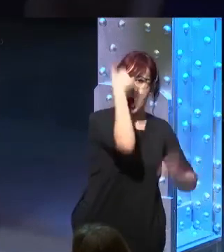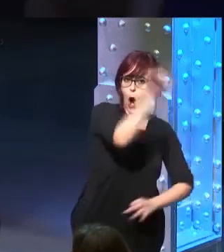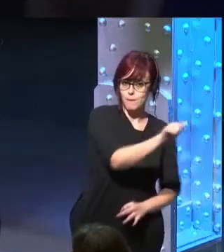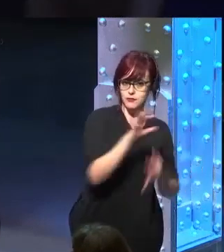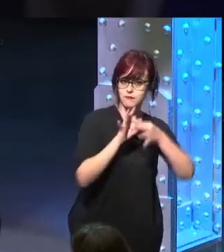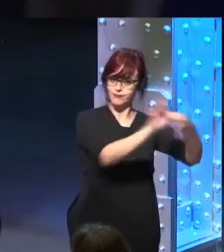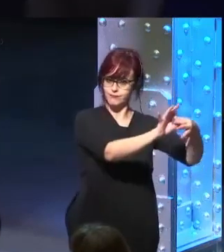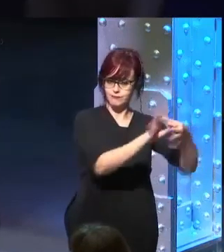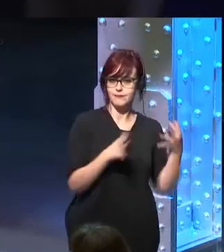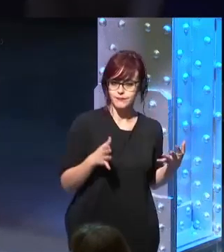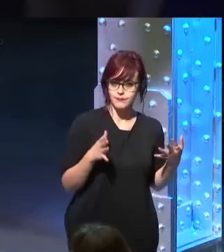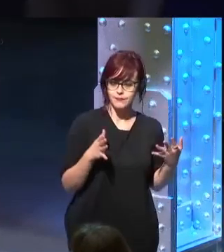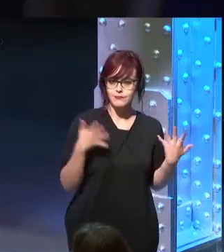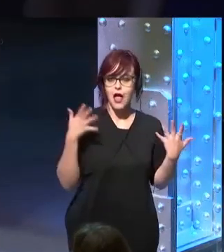se